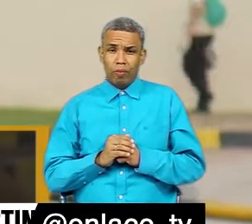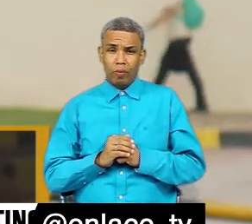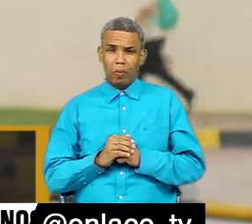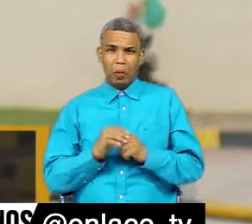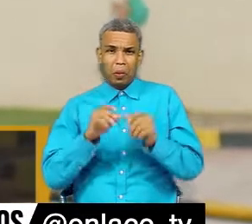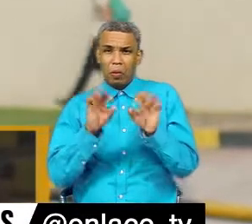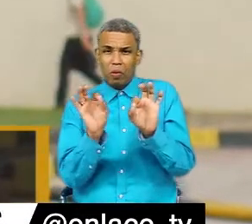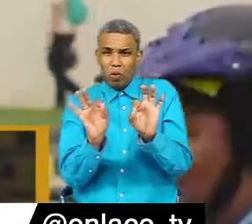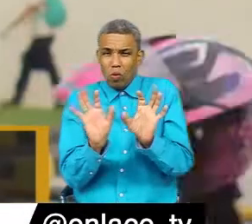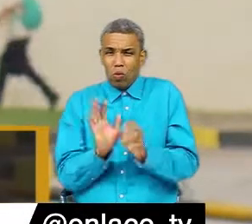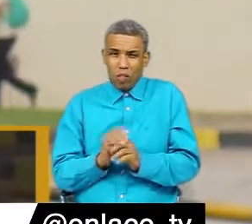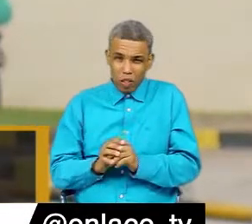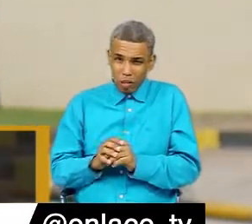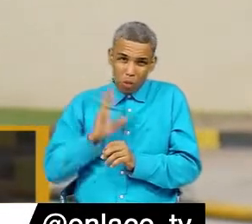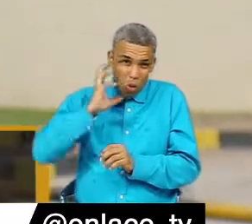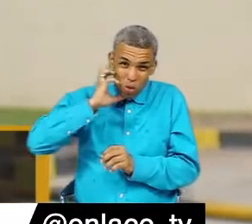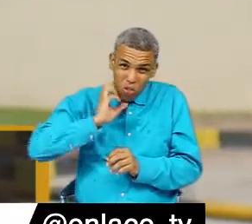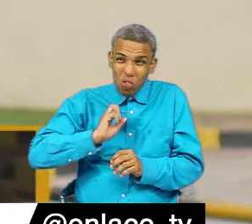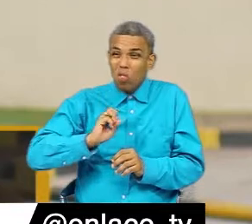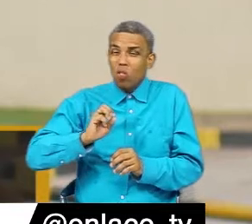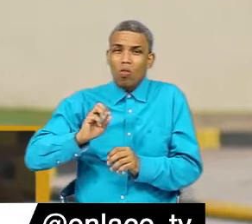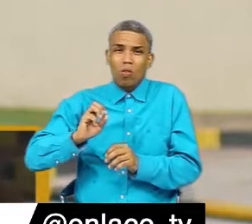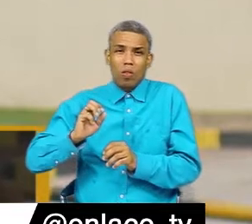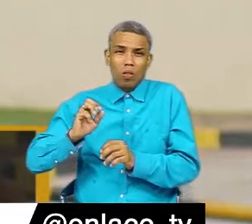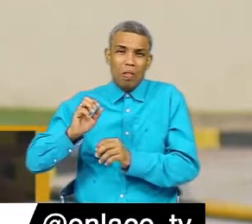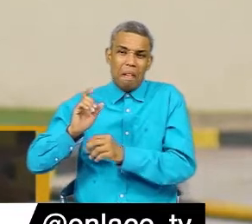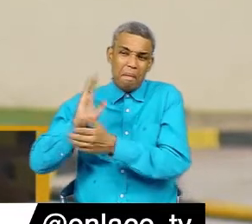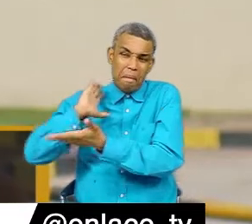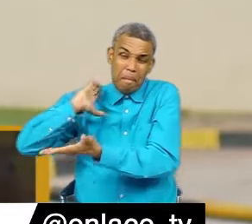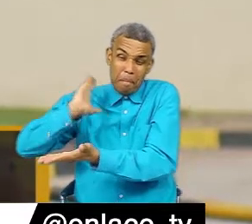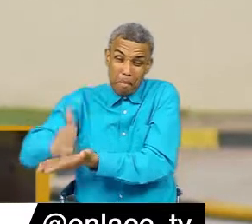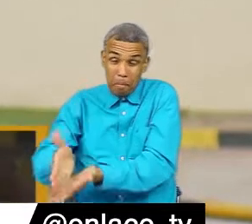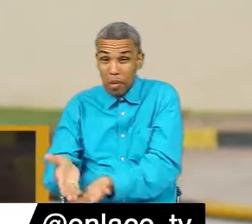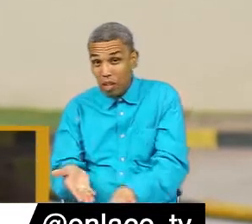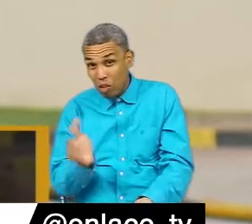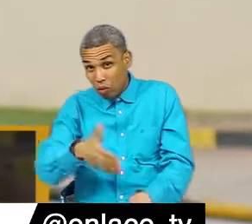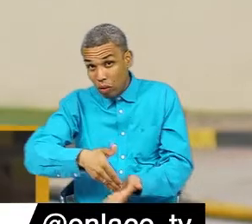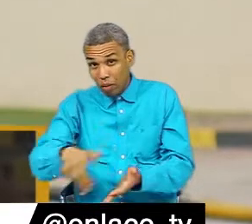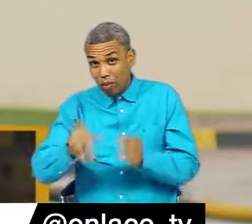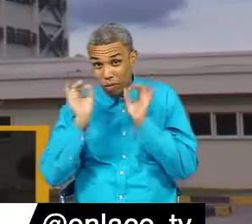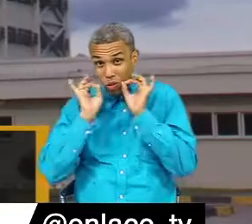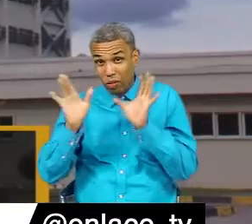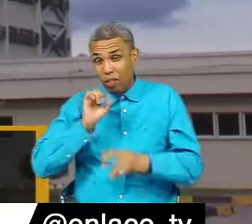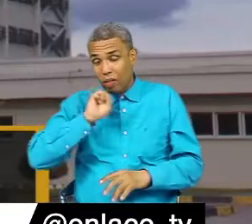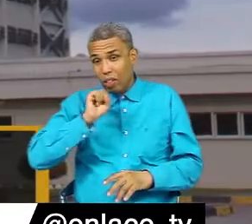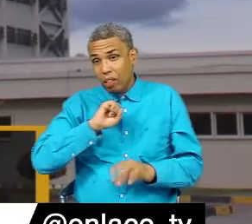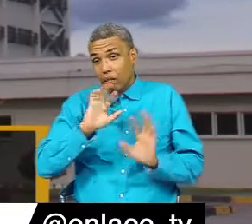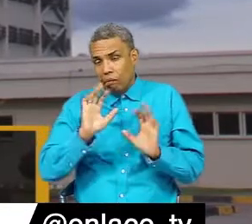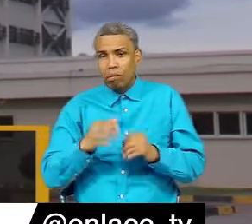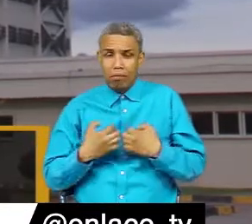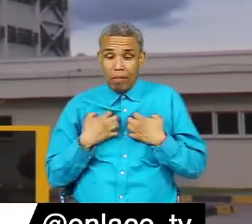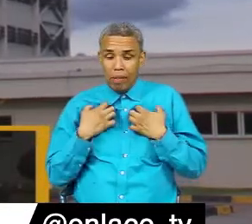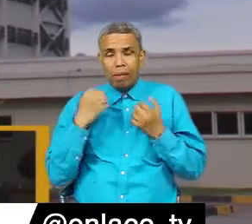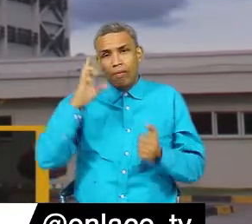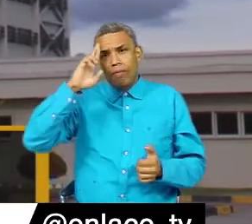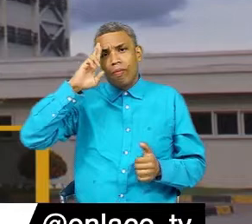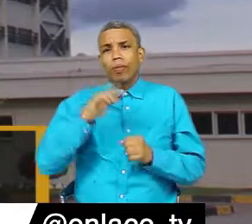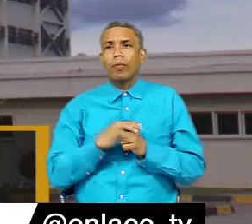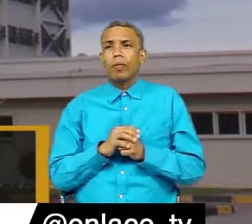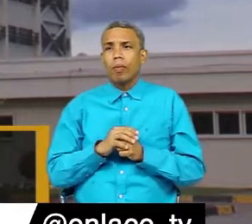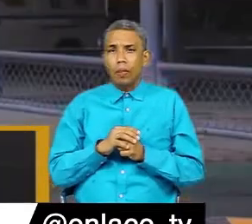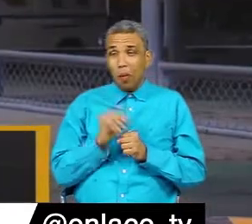fleteo, de robo, y pues eso no es lo que queremos precisamente para Barranca Bermeja y la región del Magdalena Medio. En la policlínica de Ecopetrol es